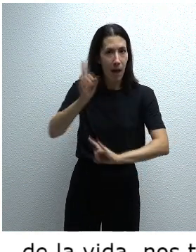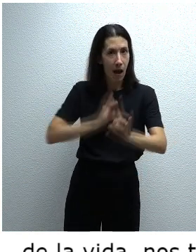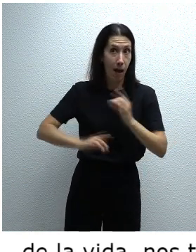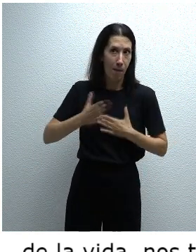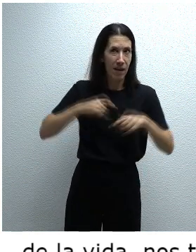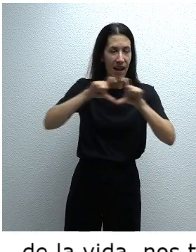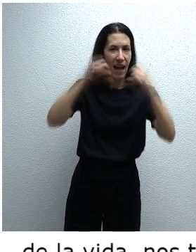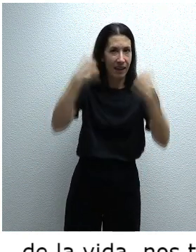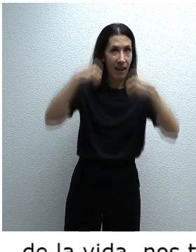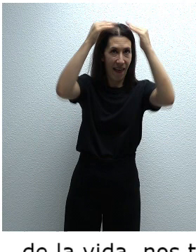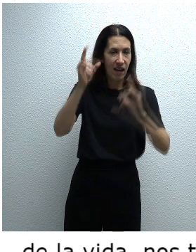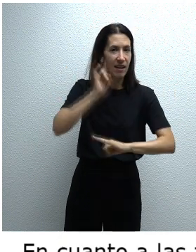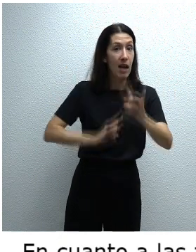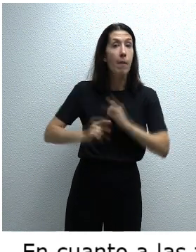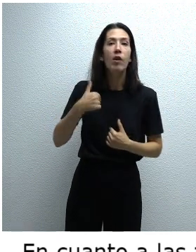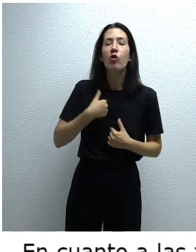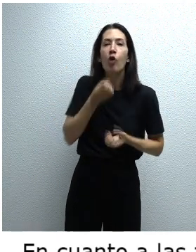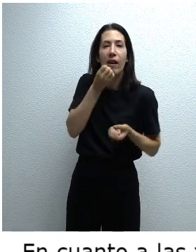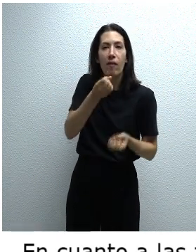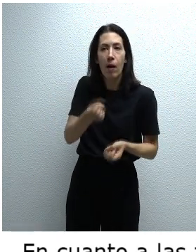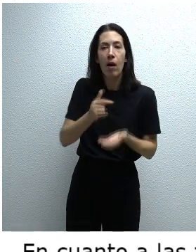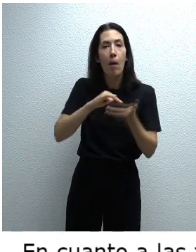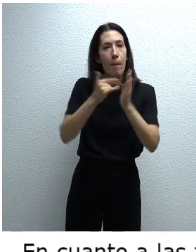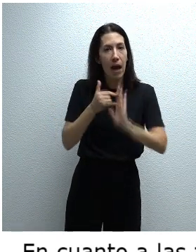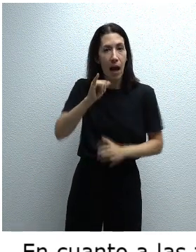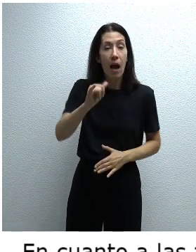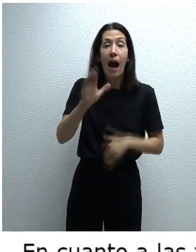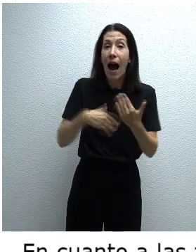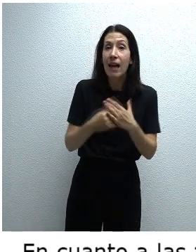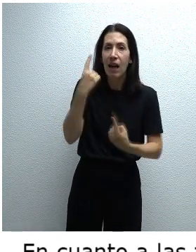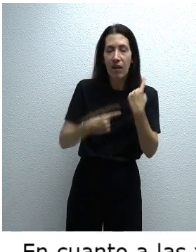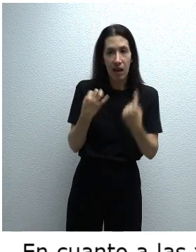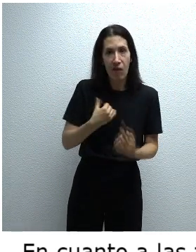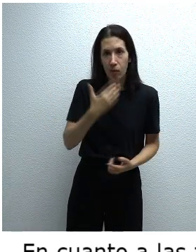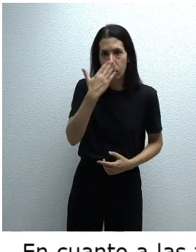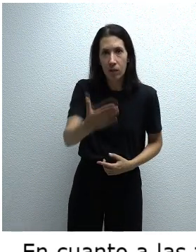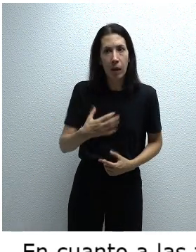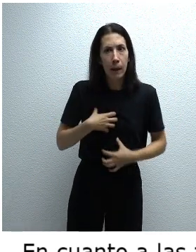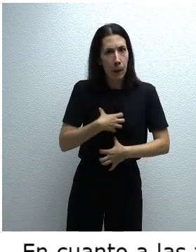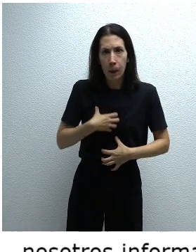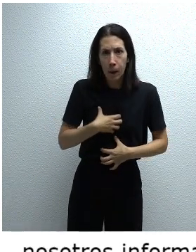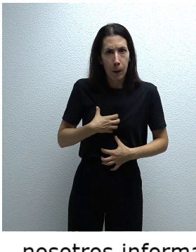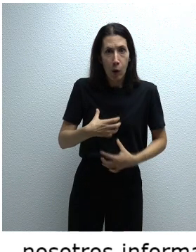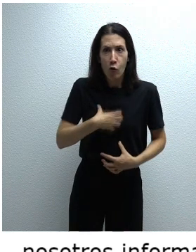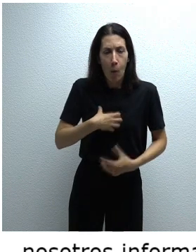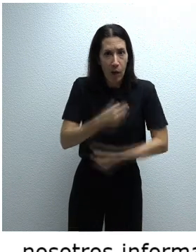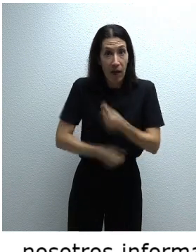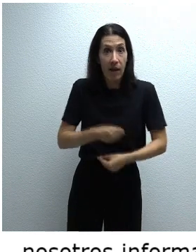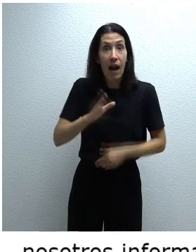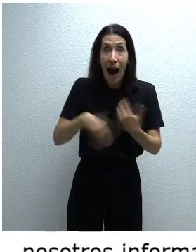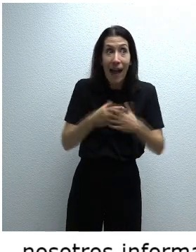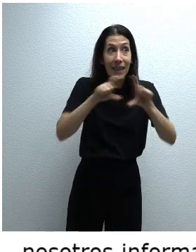entidad, nosotros informamos sobre lo que hay en cada momento. A veces tenemos que expresar nuestra impotencia, porque incluso desde otras entidades,